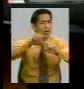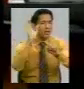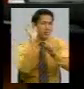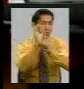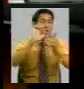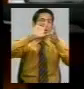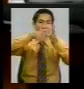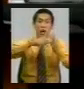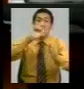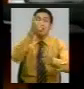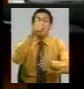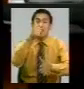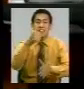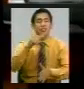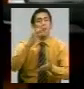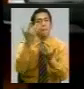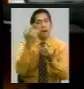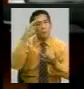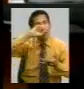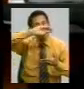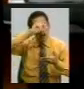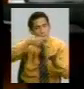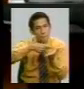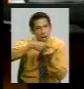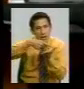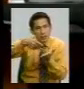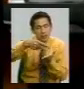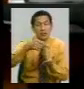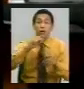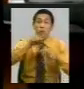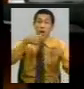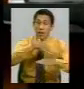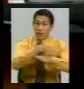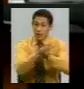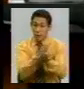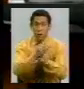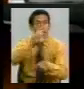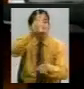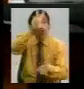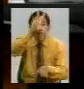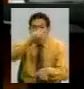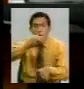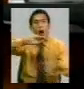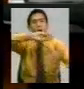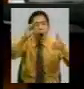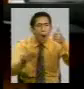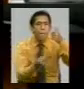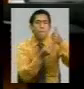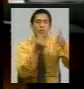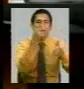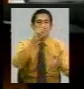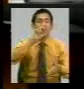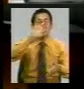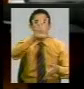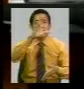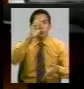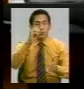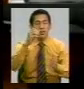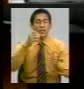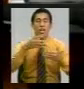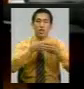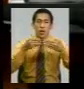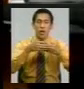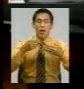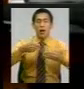más diez para el pago de las infracciones, y durante ese periodo no le cobrarán la multa de 50 dólares por